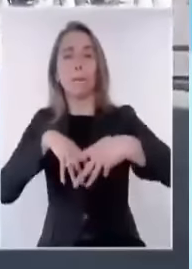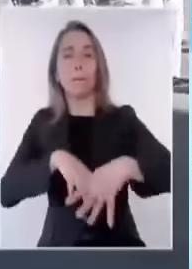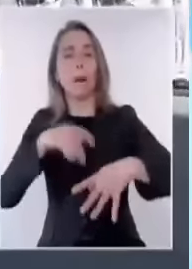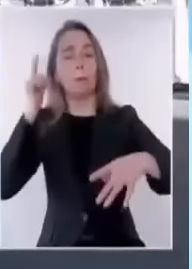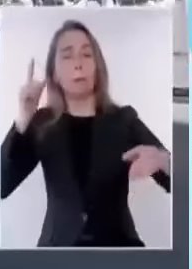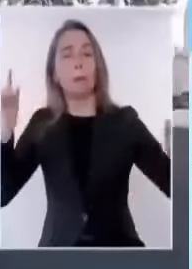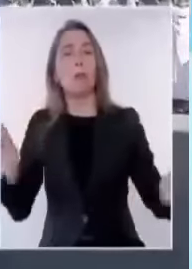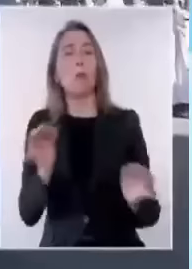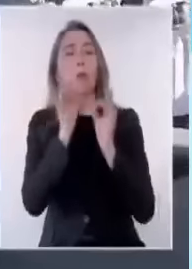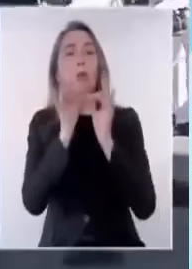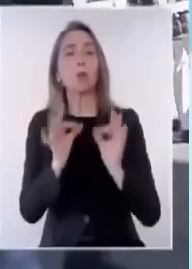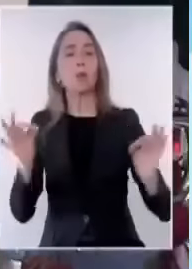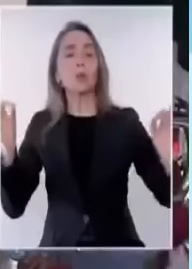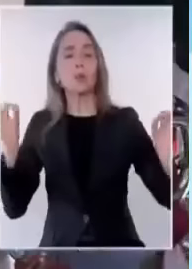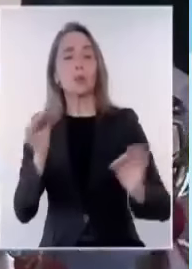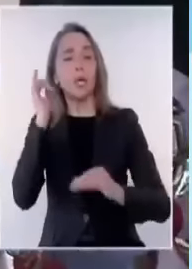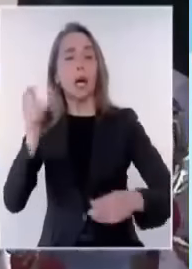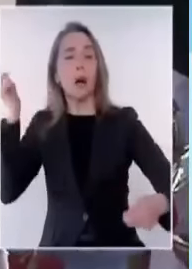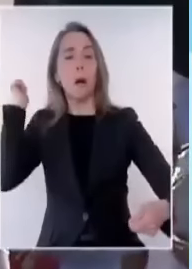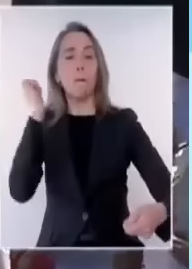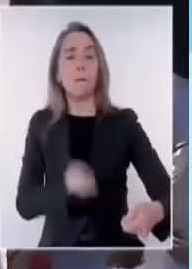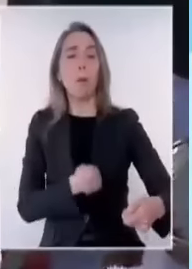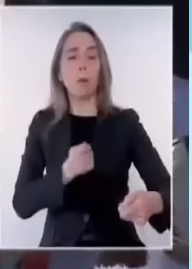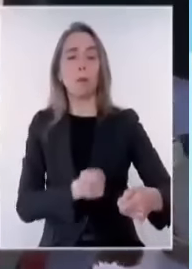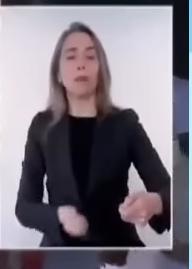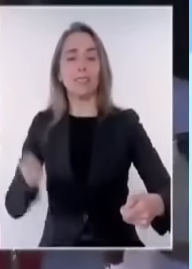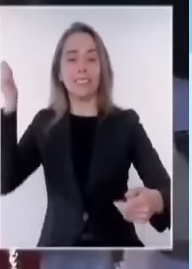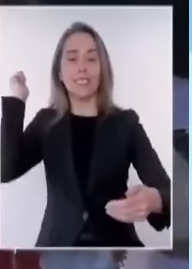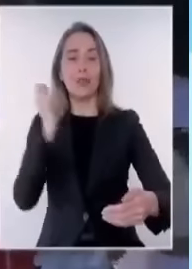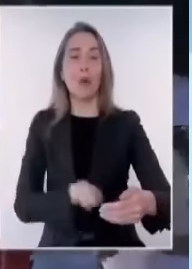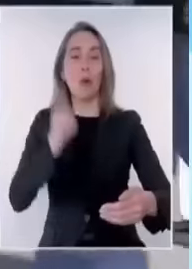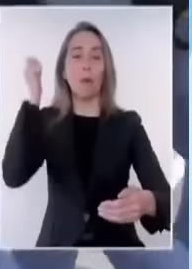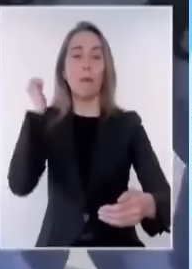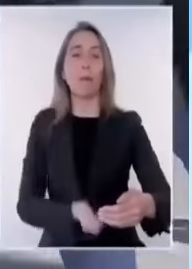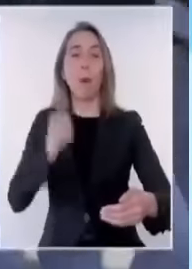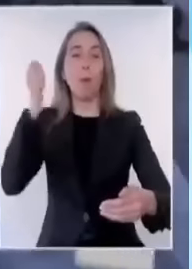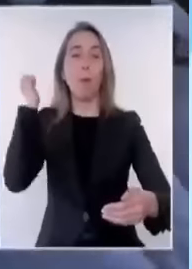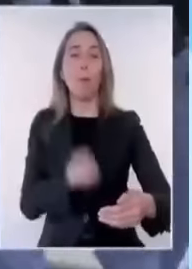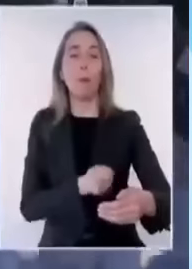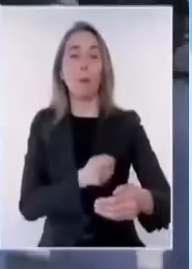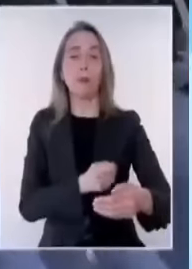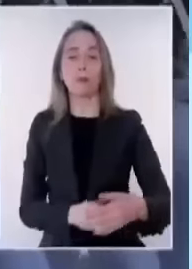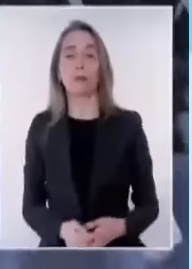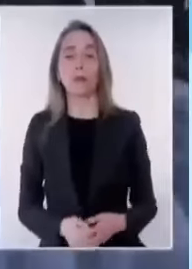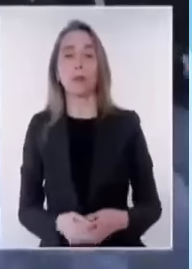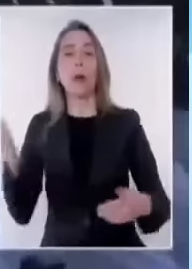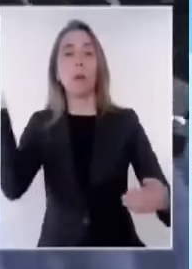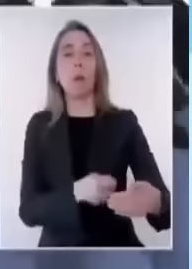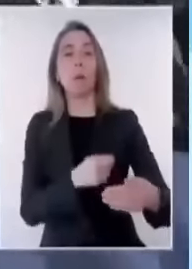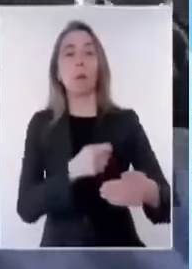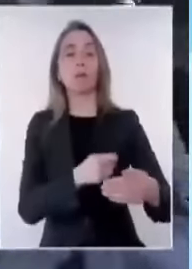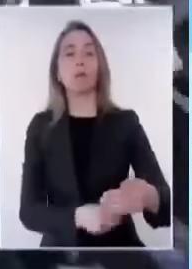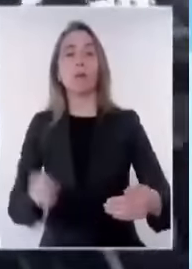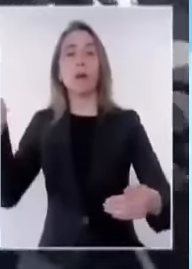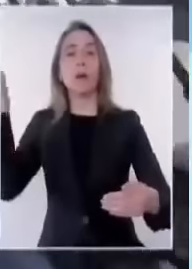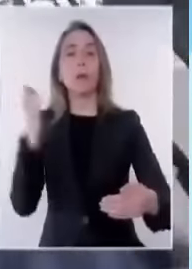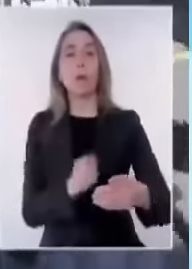abundante. ¿Qué es el edificio ese blanco que sale ahí en la imagen de atrás? No es la Casa de la Moneda, ¿no?